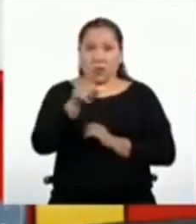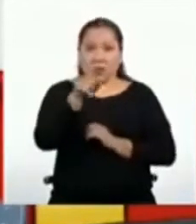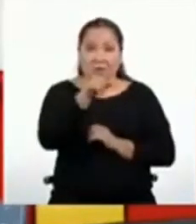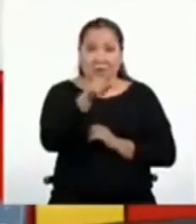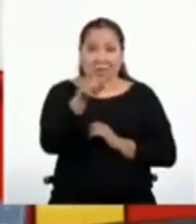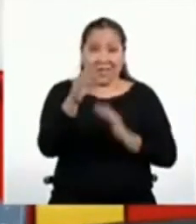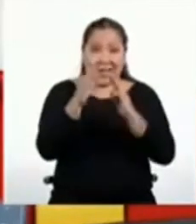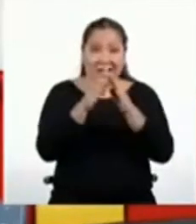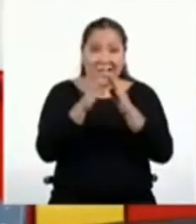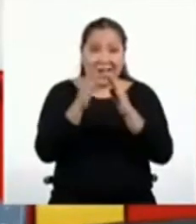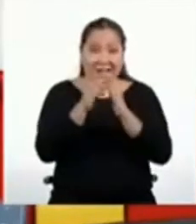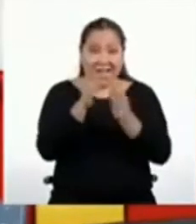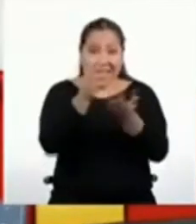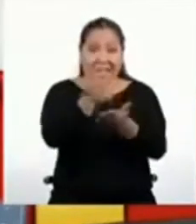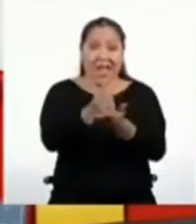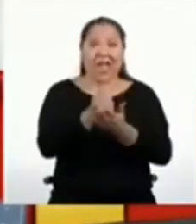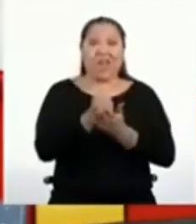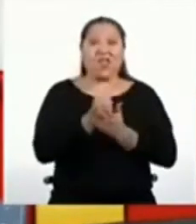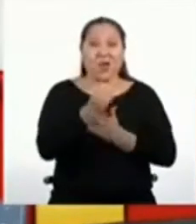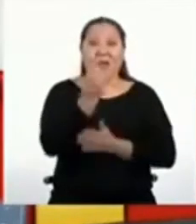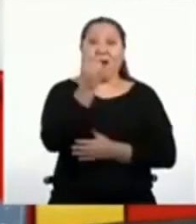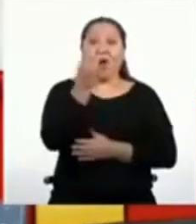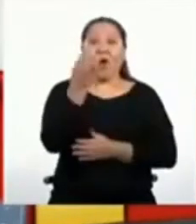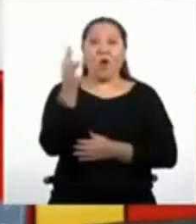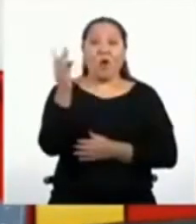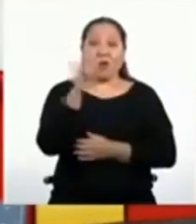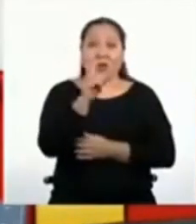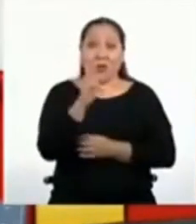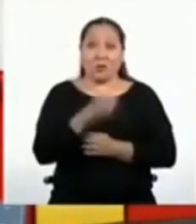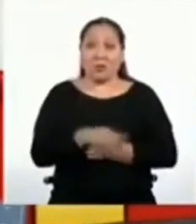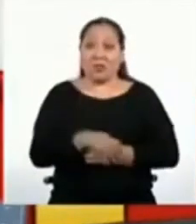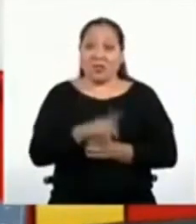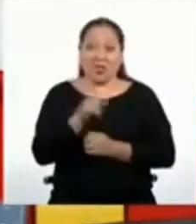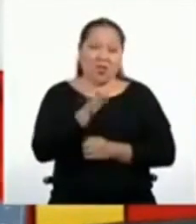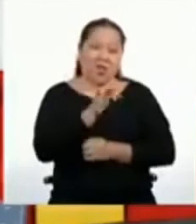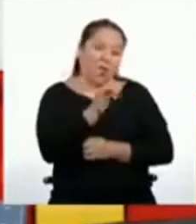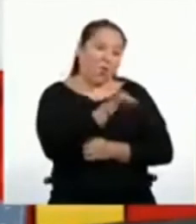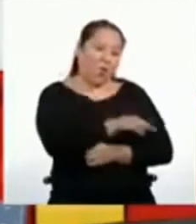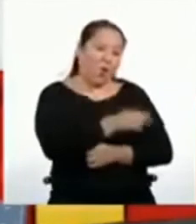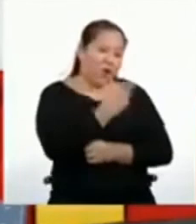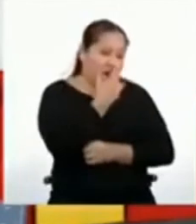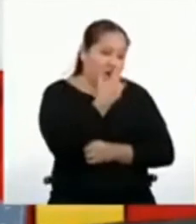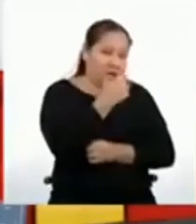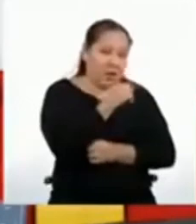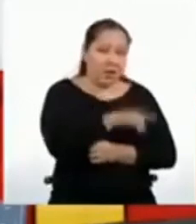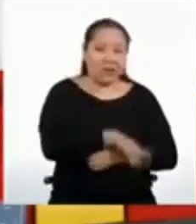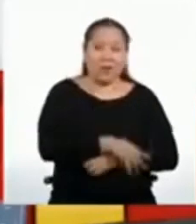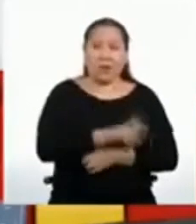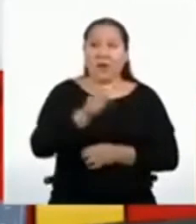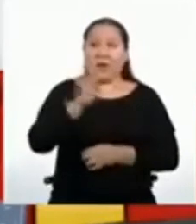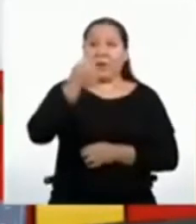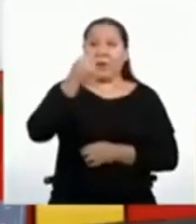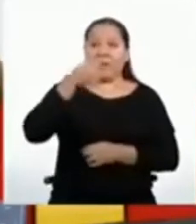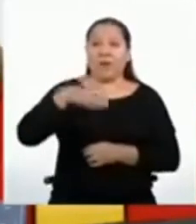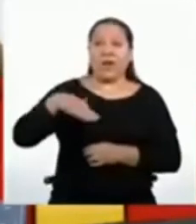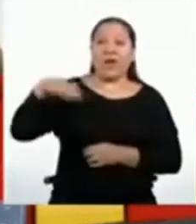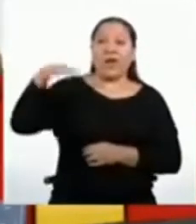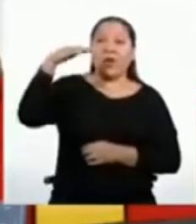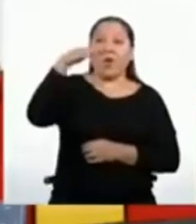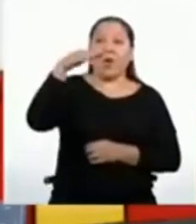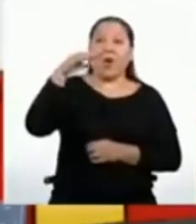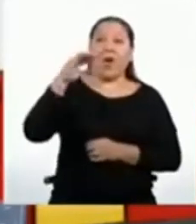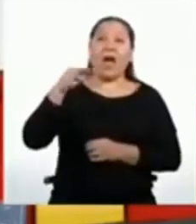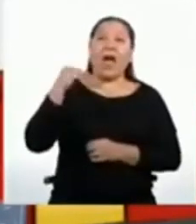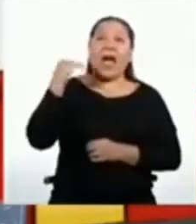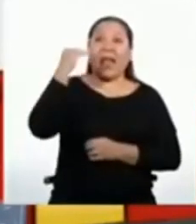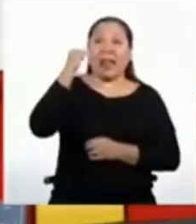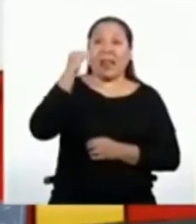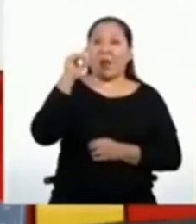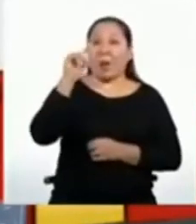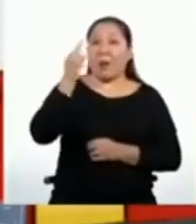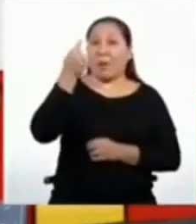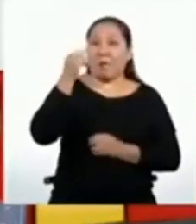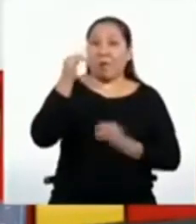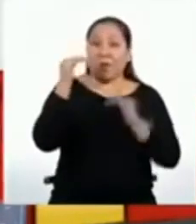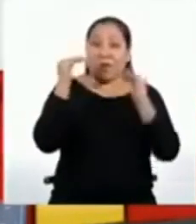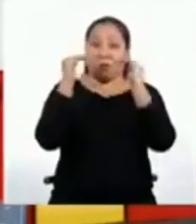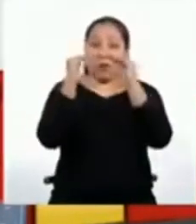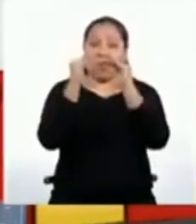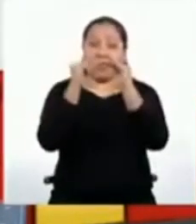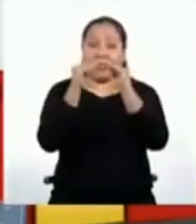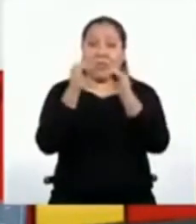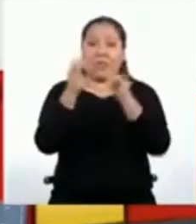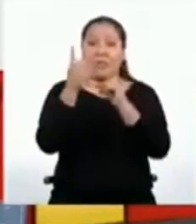están en casa, ayúdenme a contar, ¿sí? No sean tocinos. Para el primer piso, que está acá arriba en la